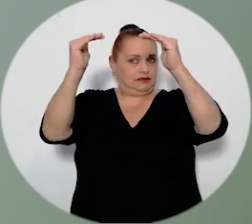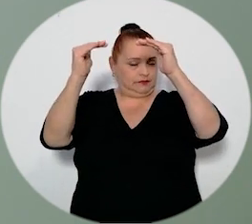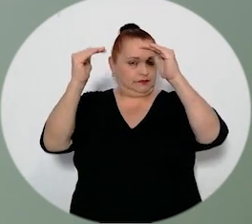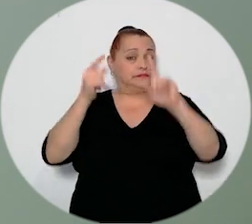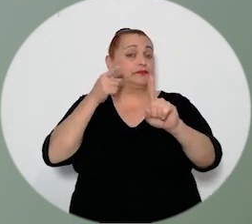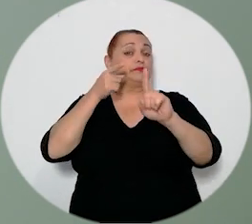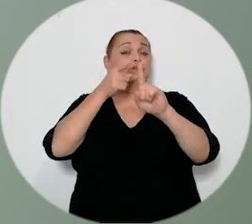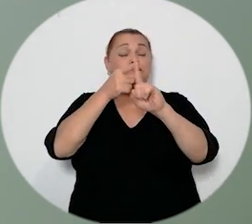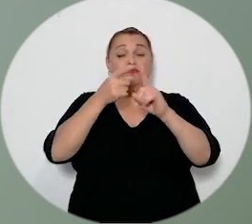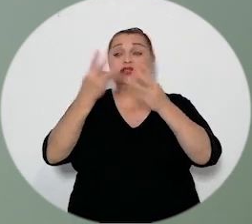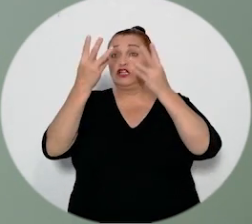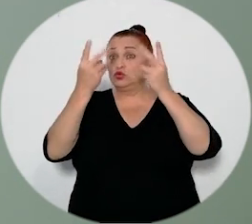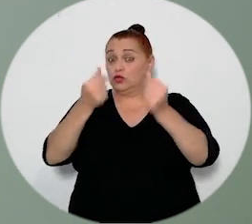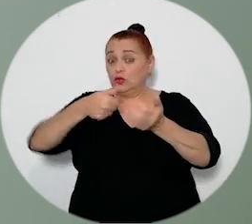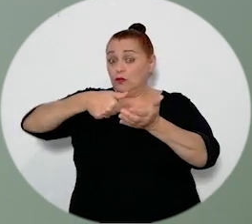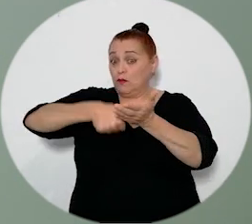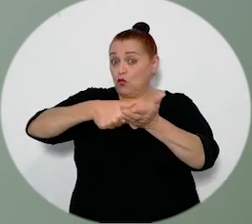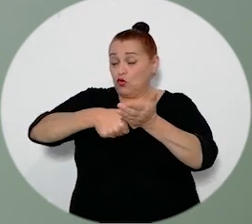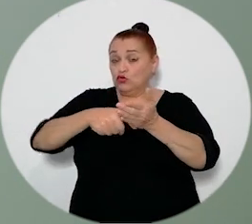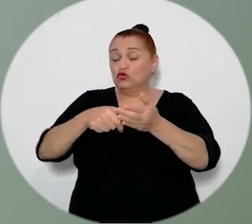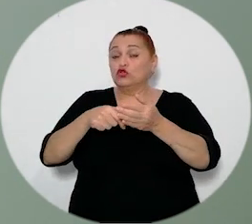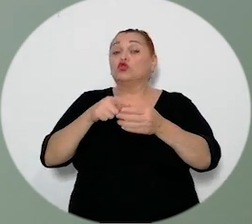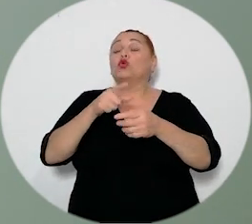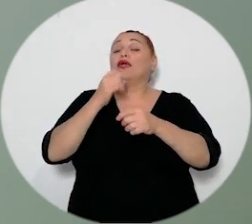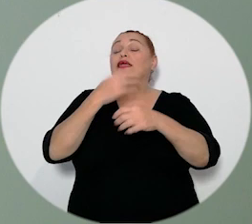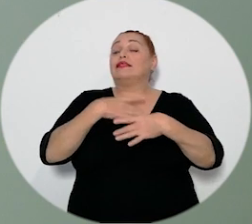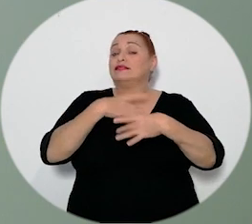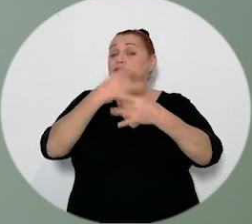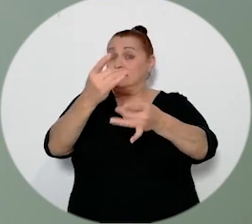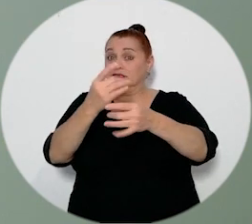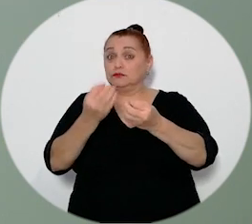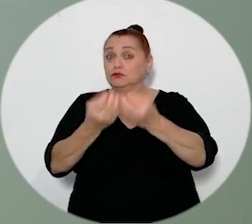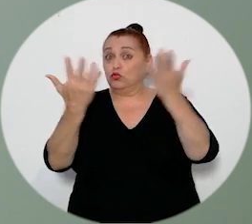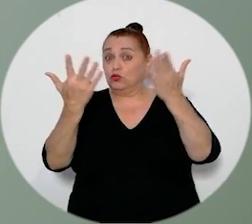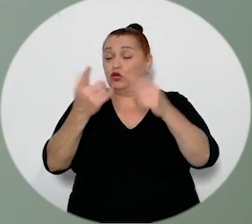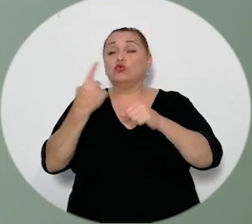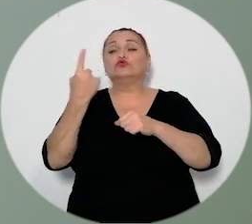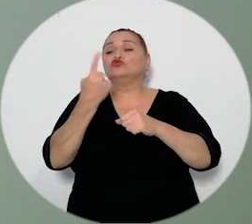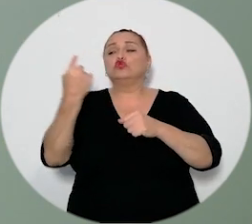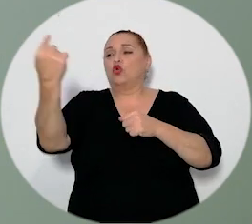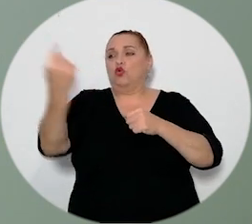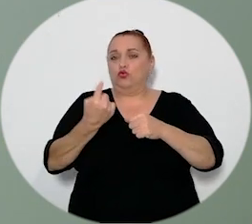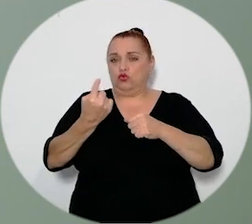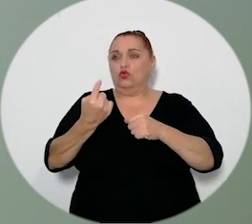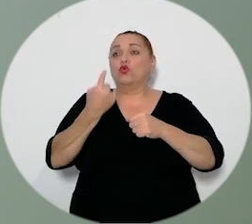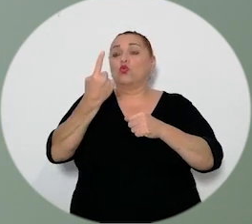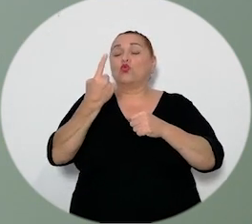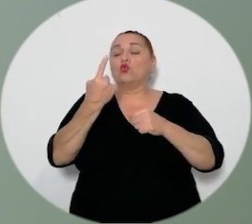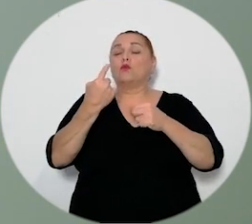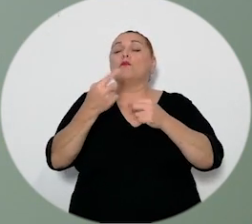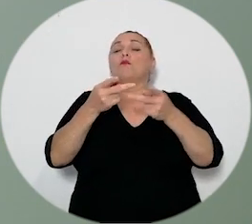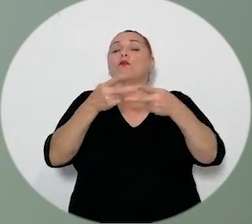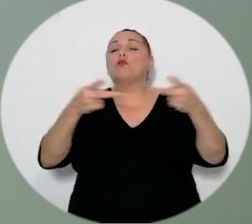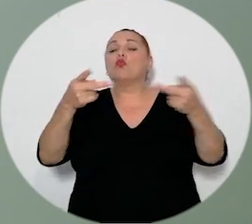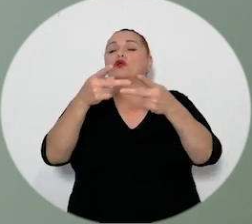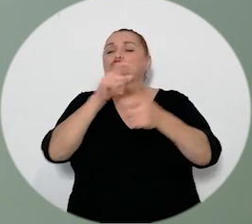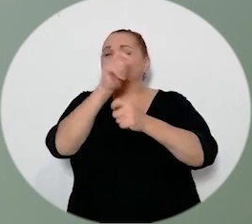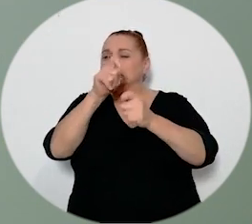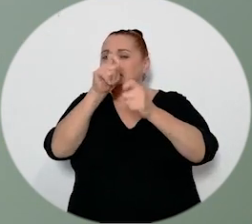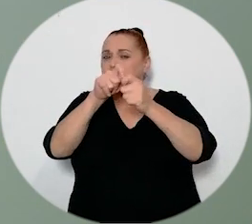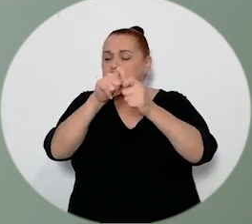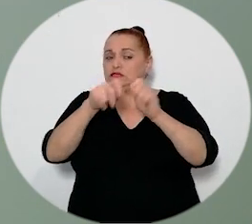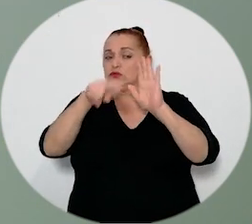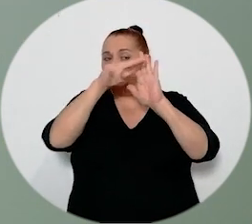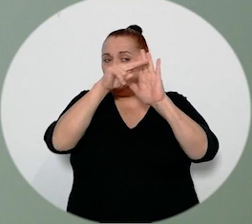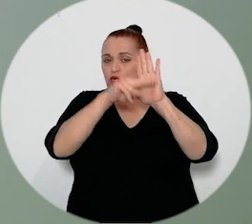punto, y al tratarse el escrutinio de votos de una función de interés público, solo se puede intervenir en ella si media un encargo explícito desde una